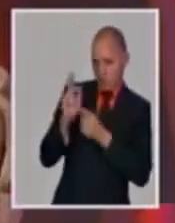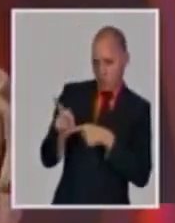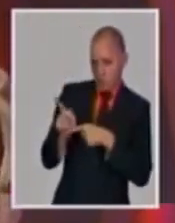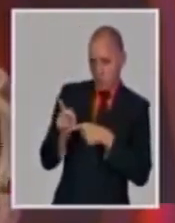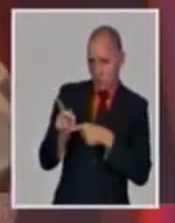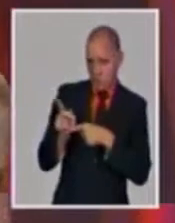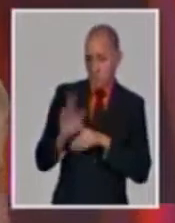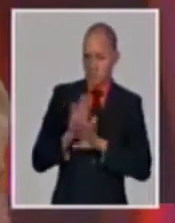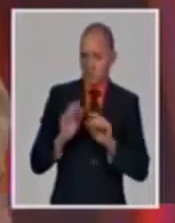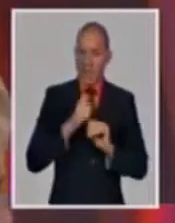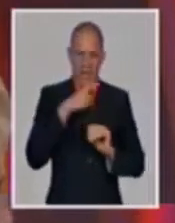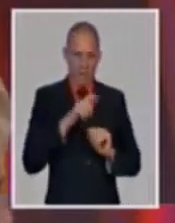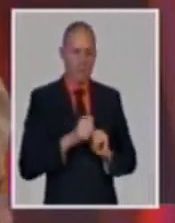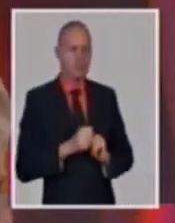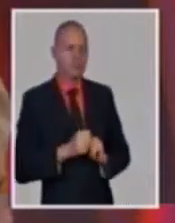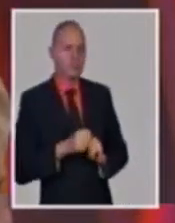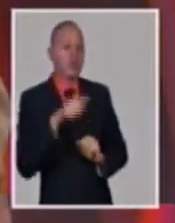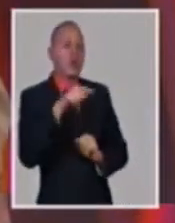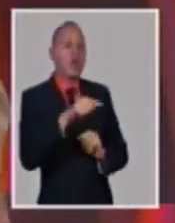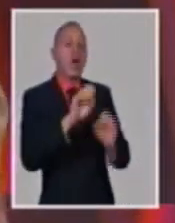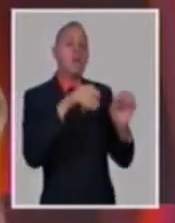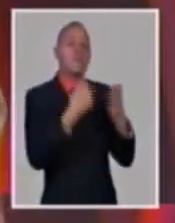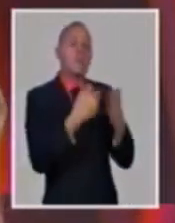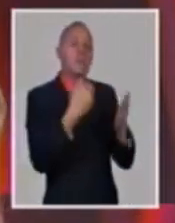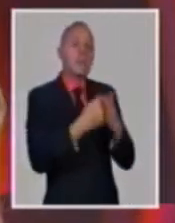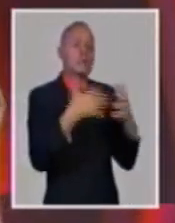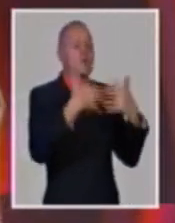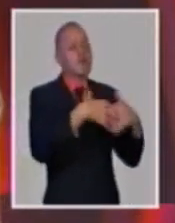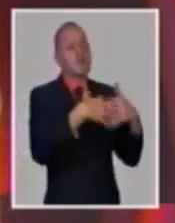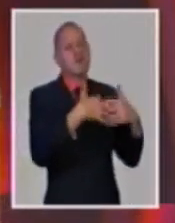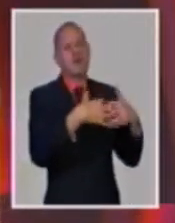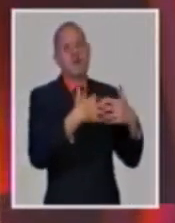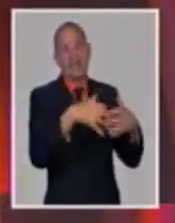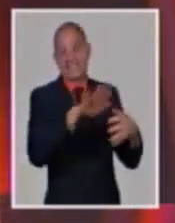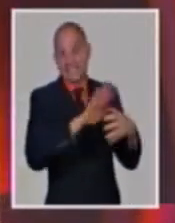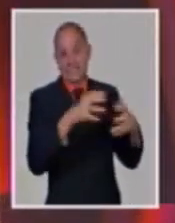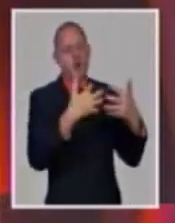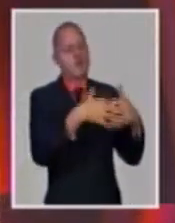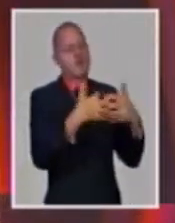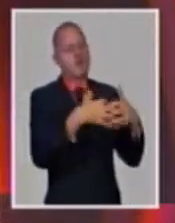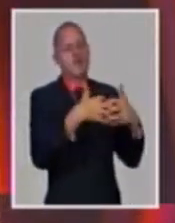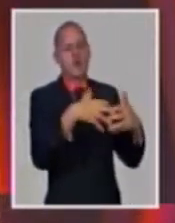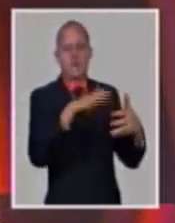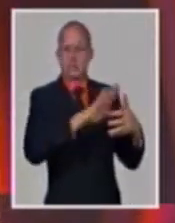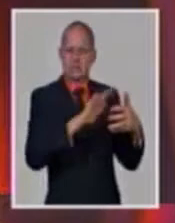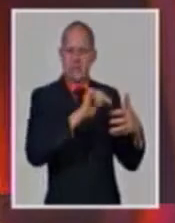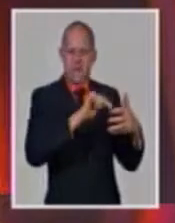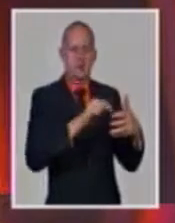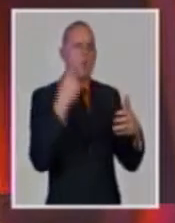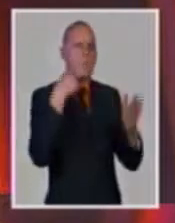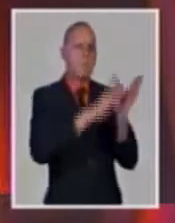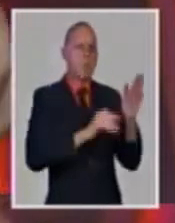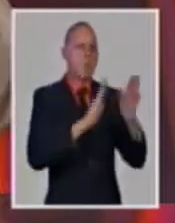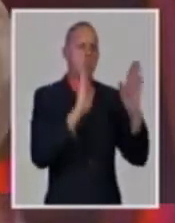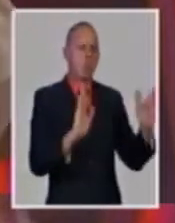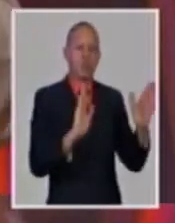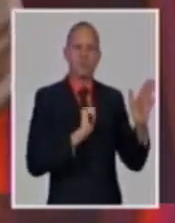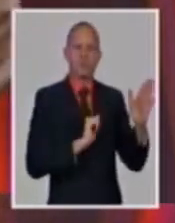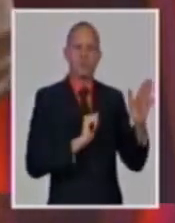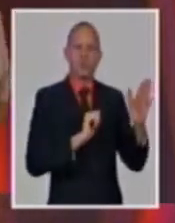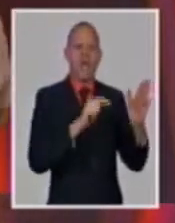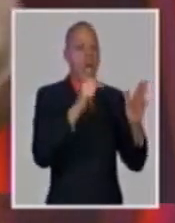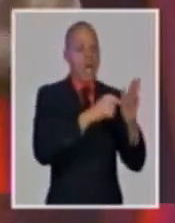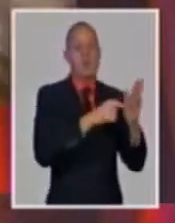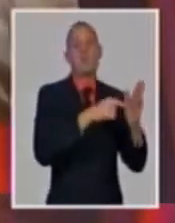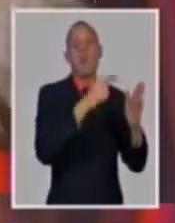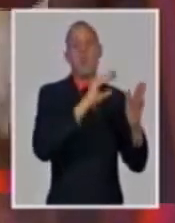Después que usted coge la utilidad y paga el 35%, viene una cosa que se llama utilidad después de impuestos. De esa utilidad después de impuestos, que también